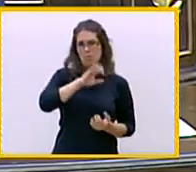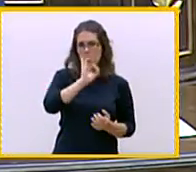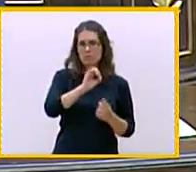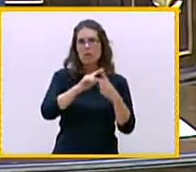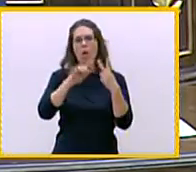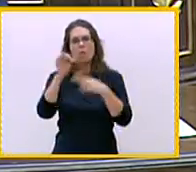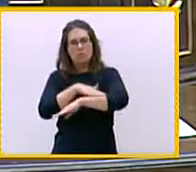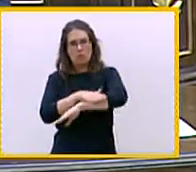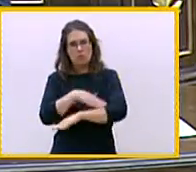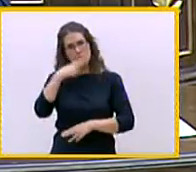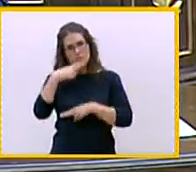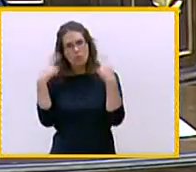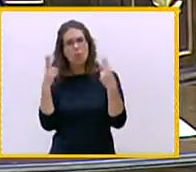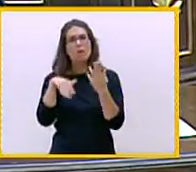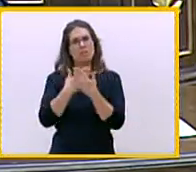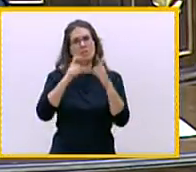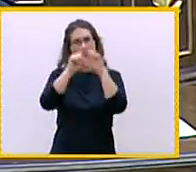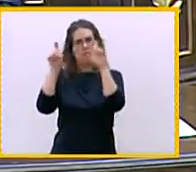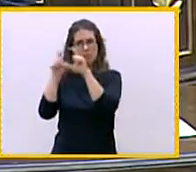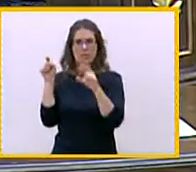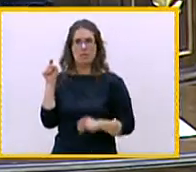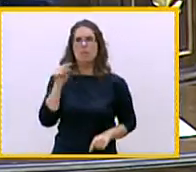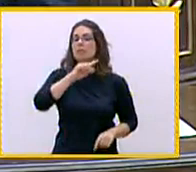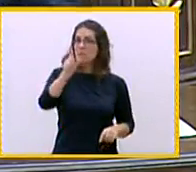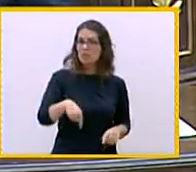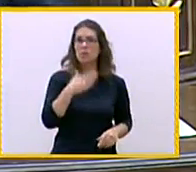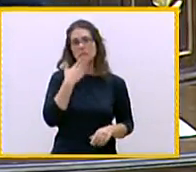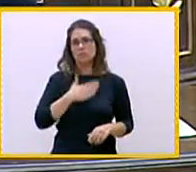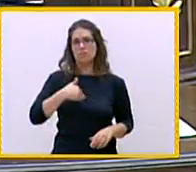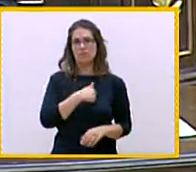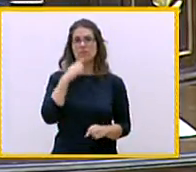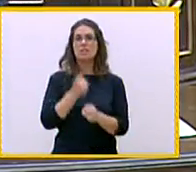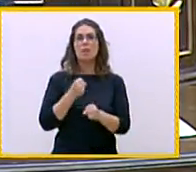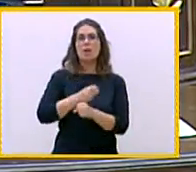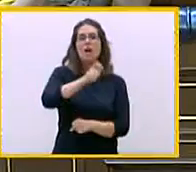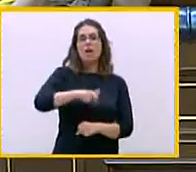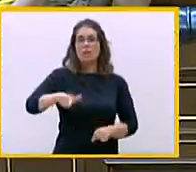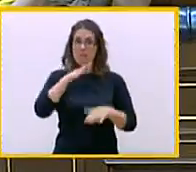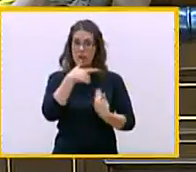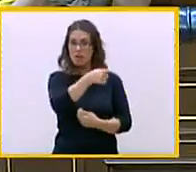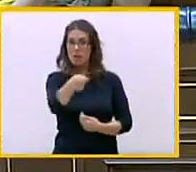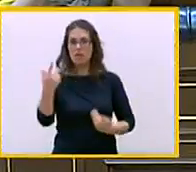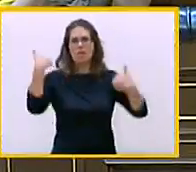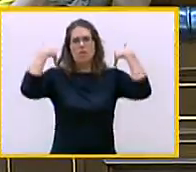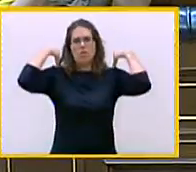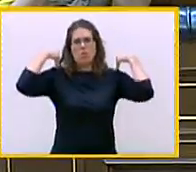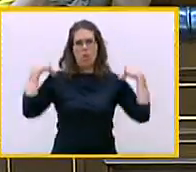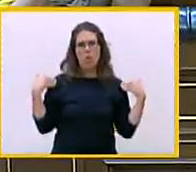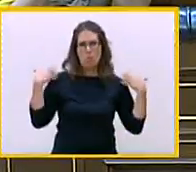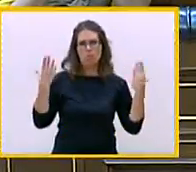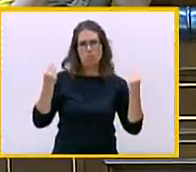públicas, como muchas empresas y también como trabajadores que están soportando el peso mayor de la